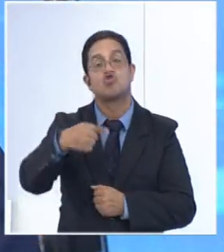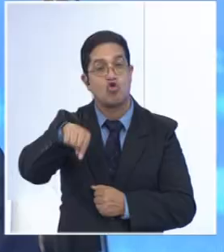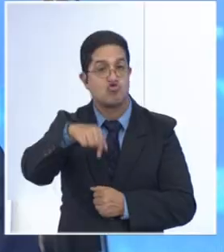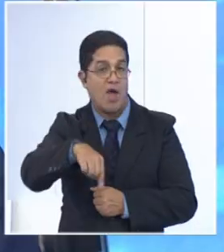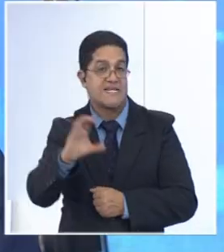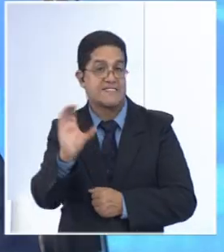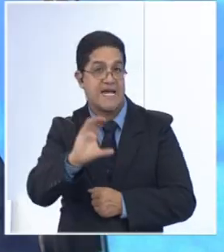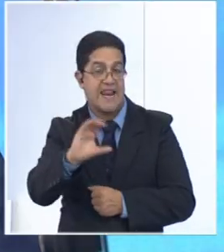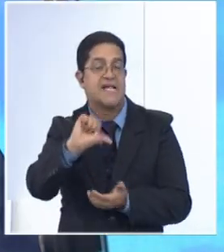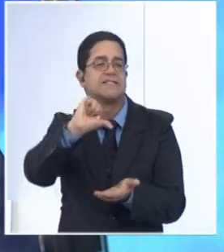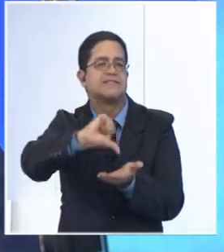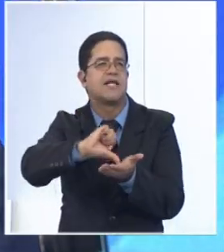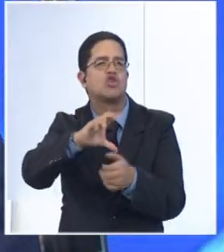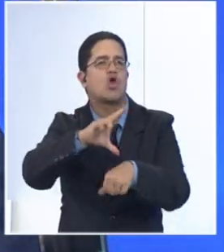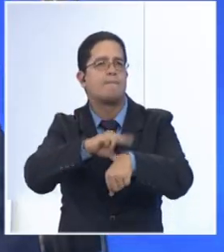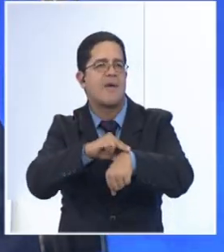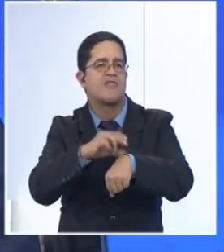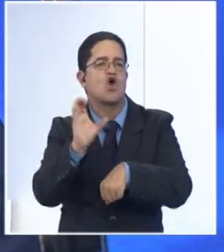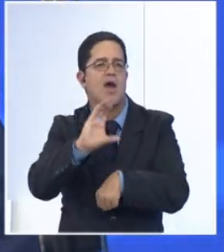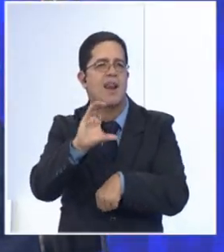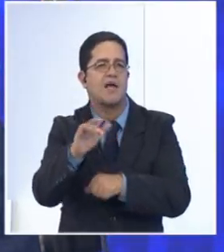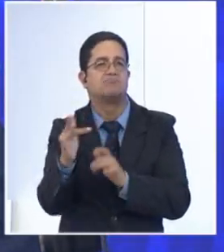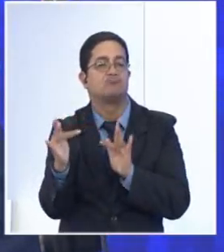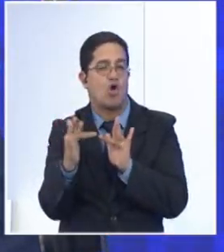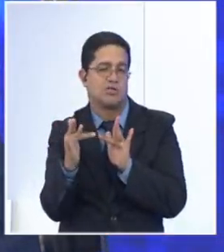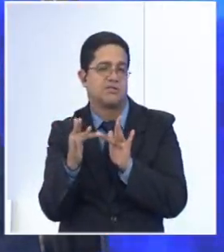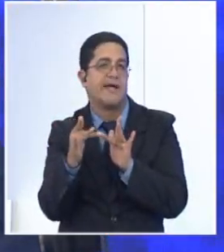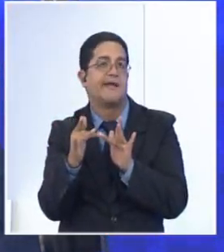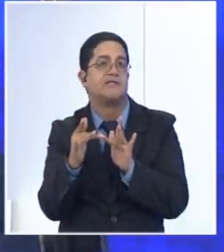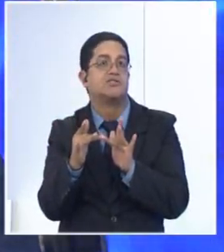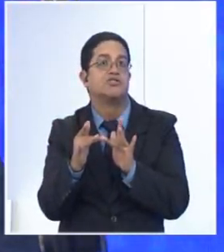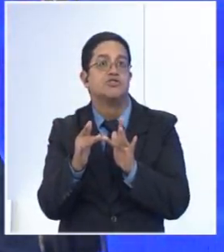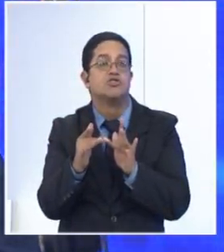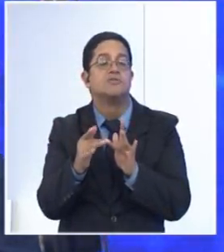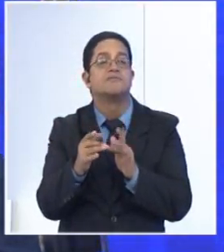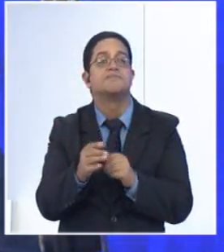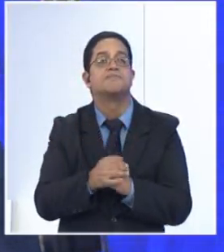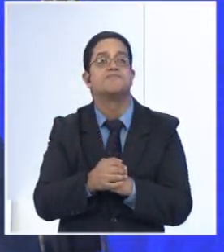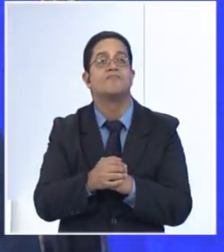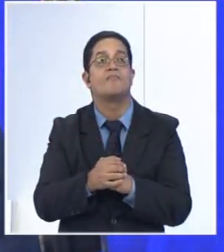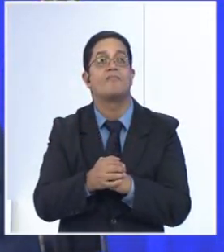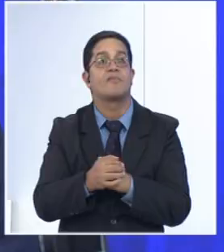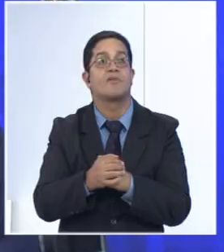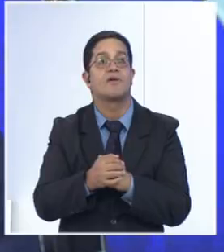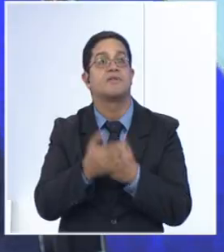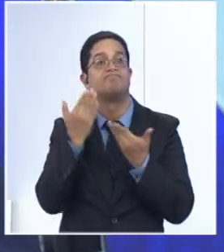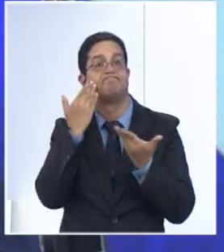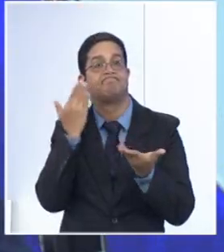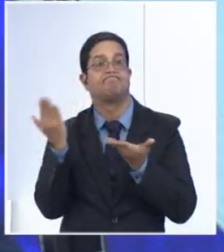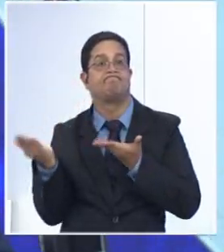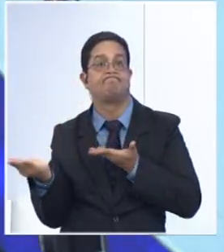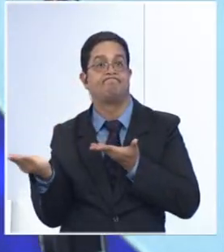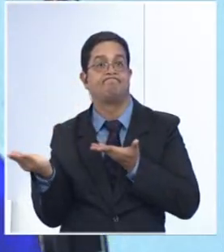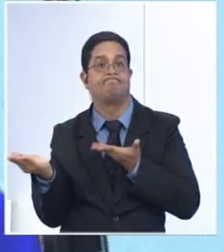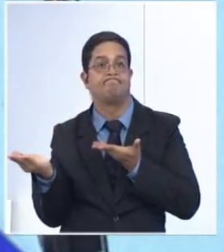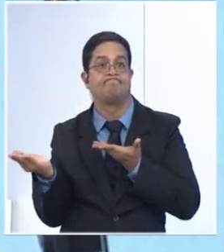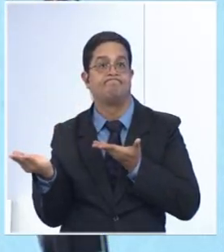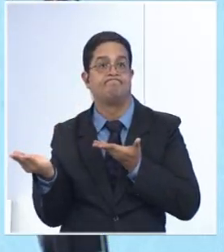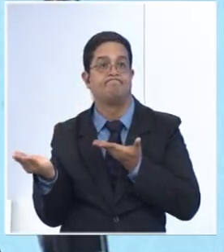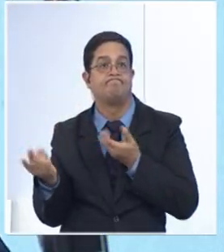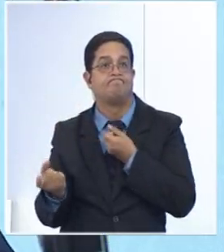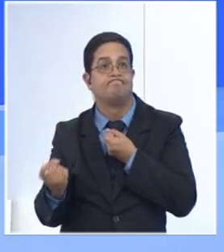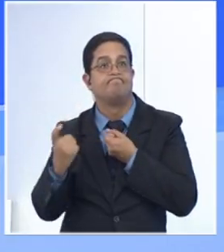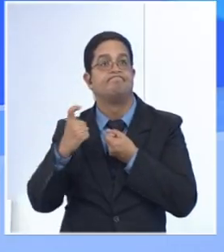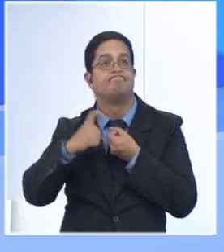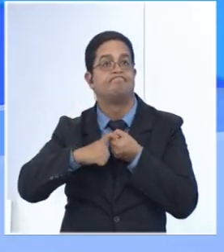Centro Médico de Caracas, en Grupo Médico Santa Paula, a través de las redes sociales de DR, de doctor abreviado sin punto, DR Monasterios.